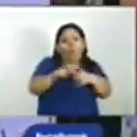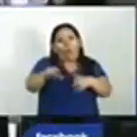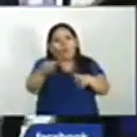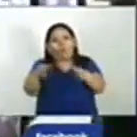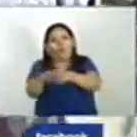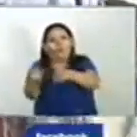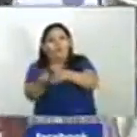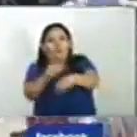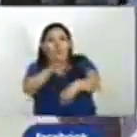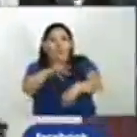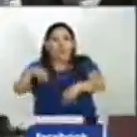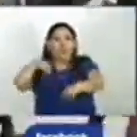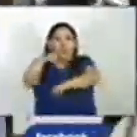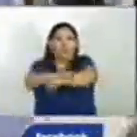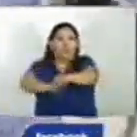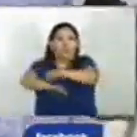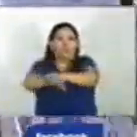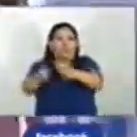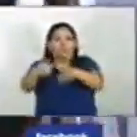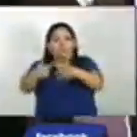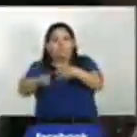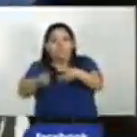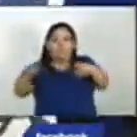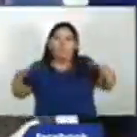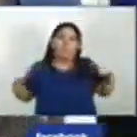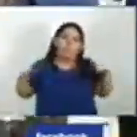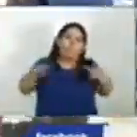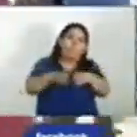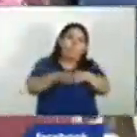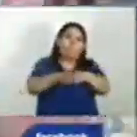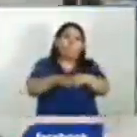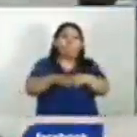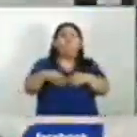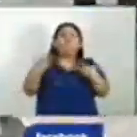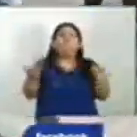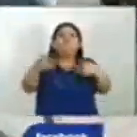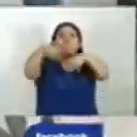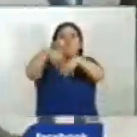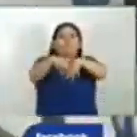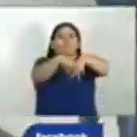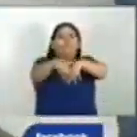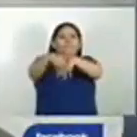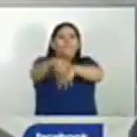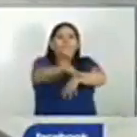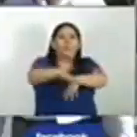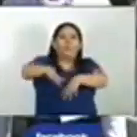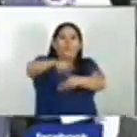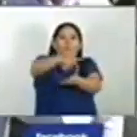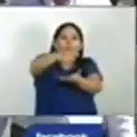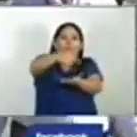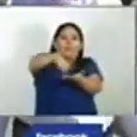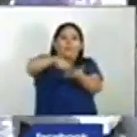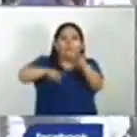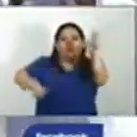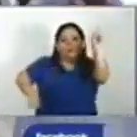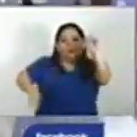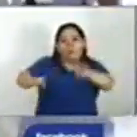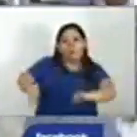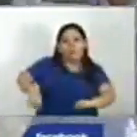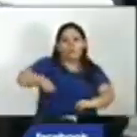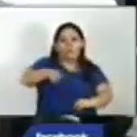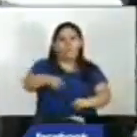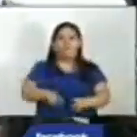capturadas bajo el régimen de excepción, se sumaron al recorrido que finalizó en la Plaza Gerardo Barrios, ubicada en el centro de San